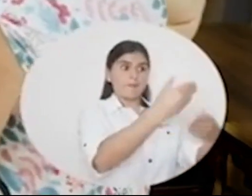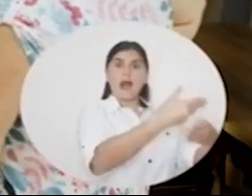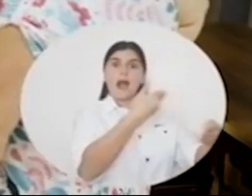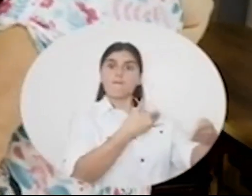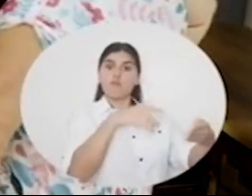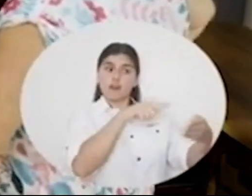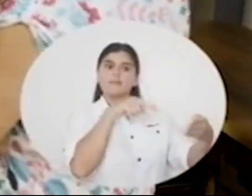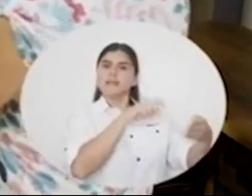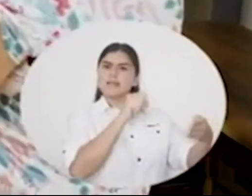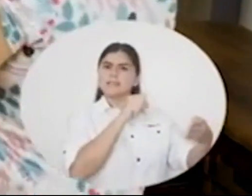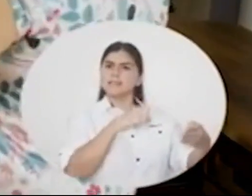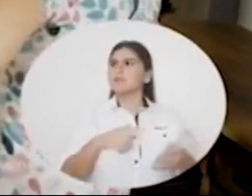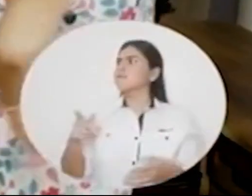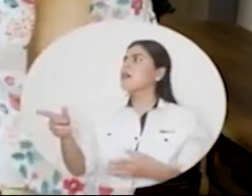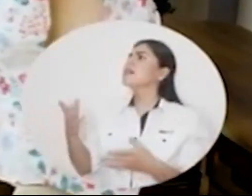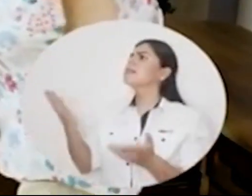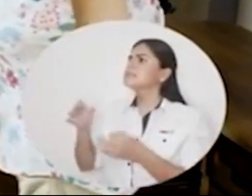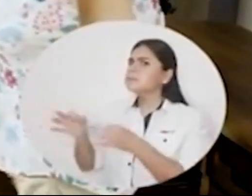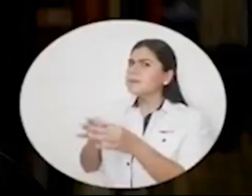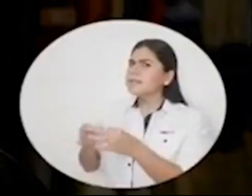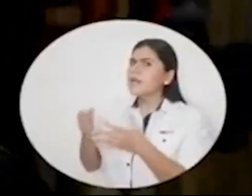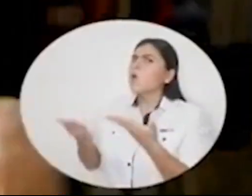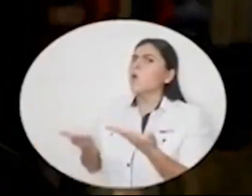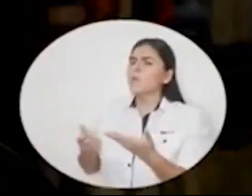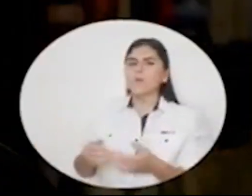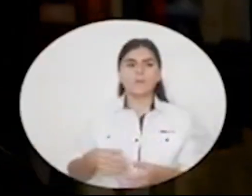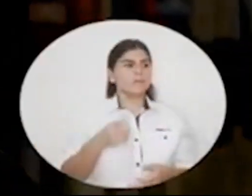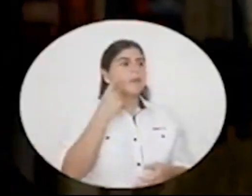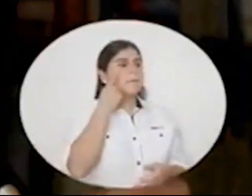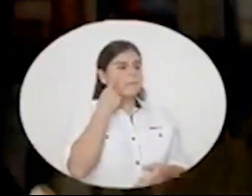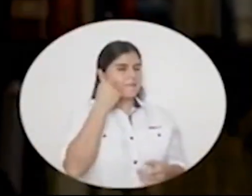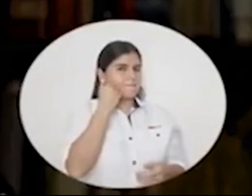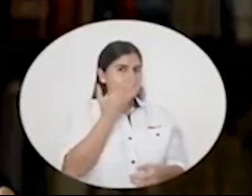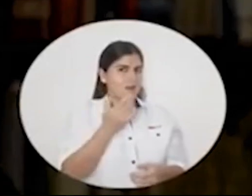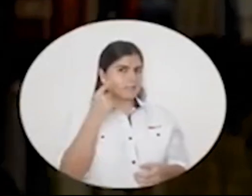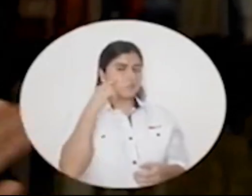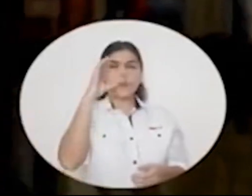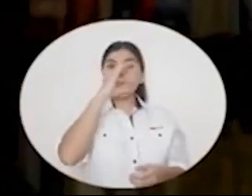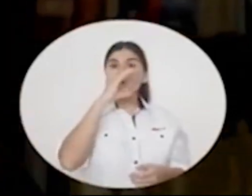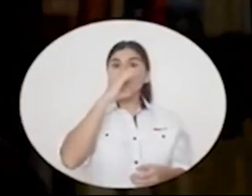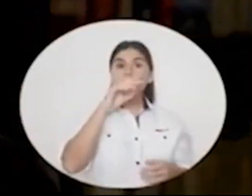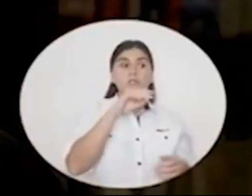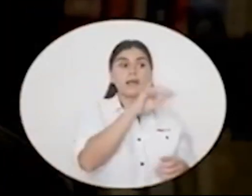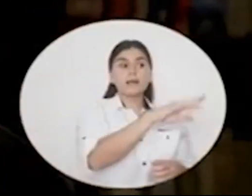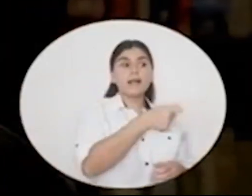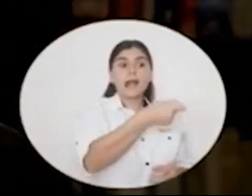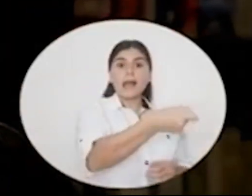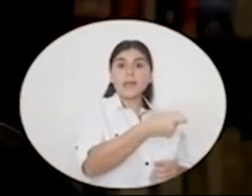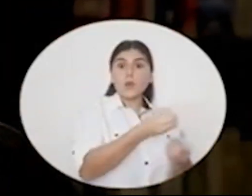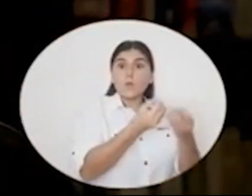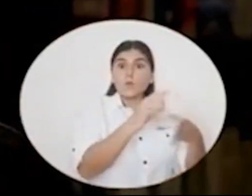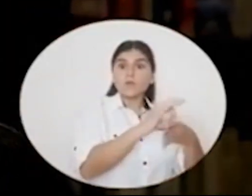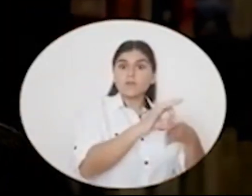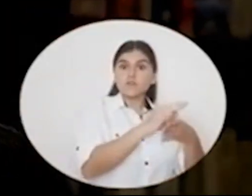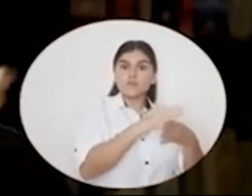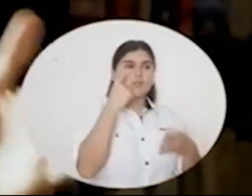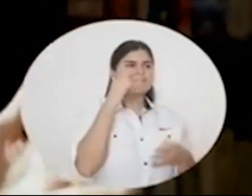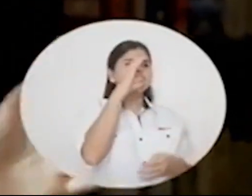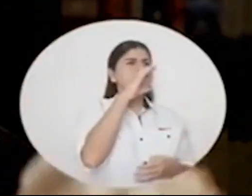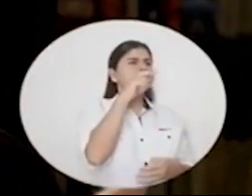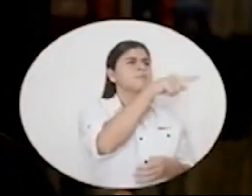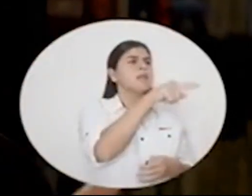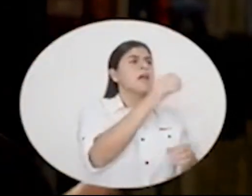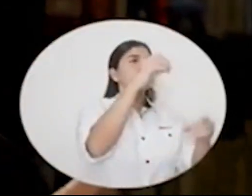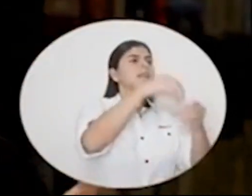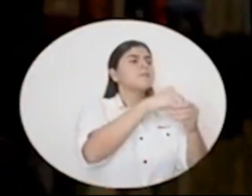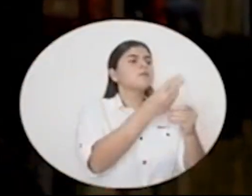están afuera del banco. Ay, a ver, Sofía, explícanos, ¿cómo es eso? Es muy fácil. Ustedes nada más buscan el cajero multifuncional, se van a la opción